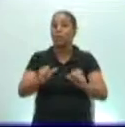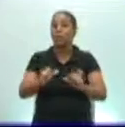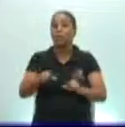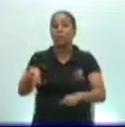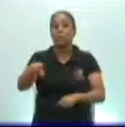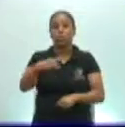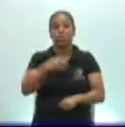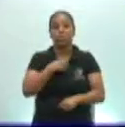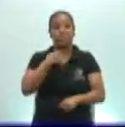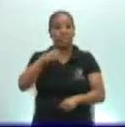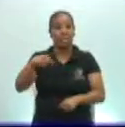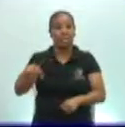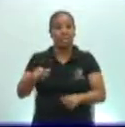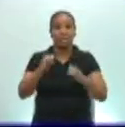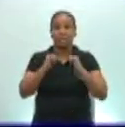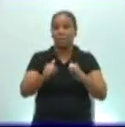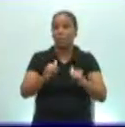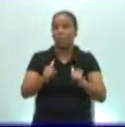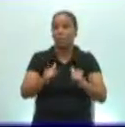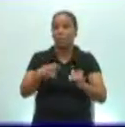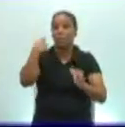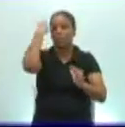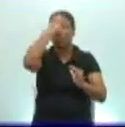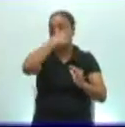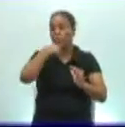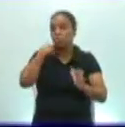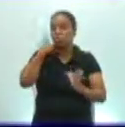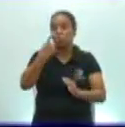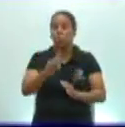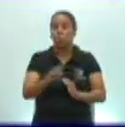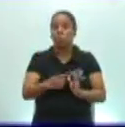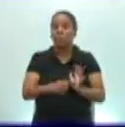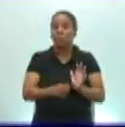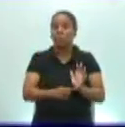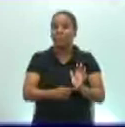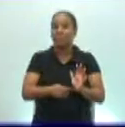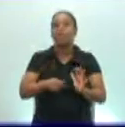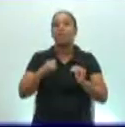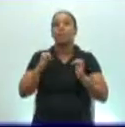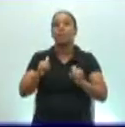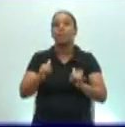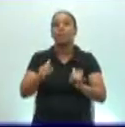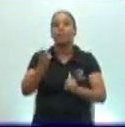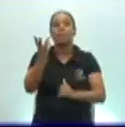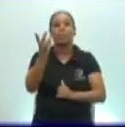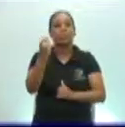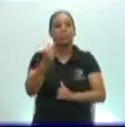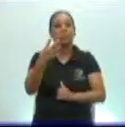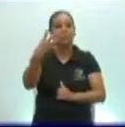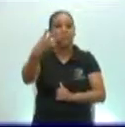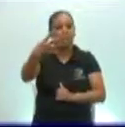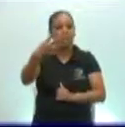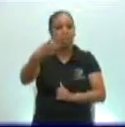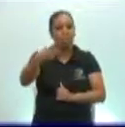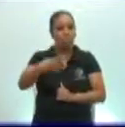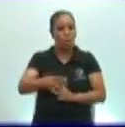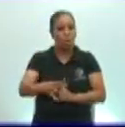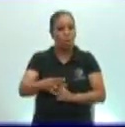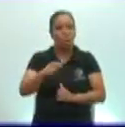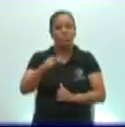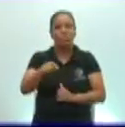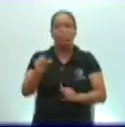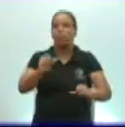moleculares y ustedes van a escribir la información cualitativa y cuantitativa que de esas